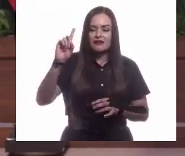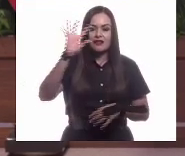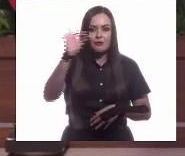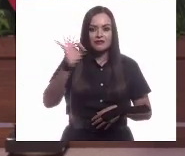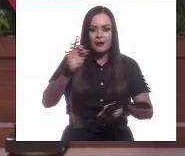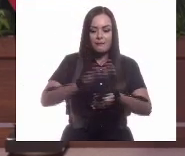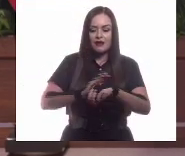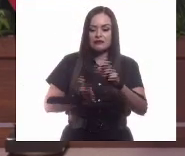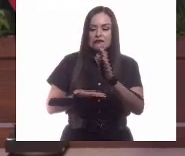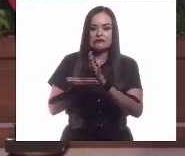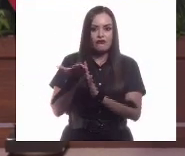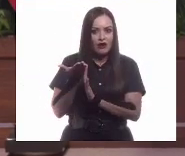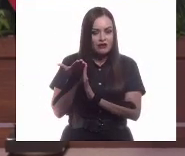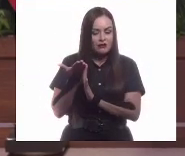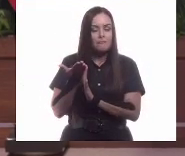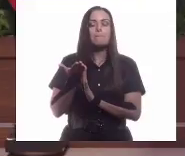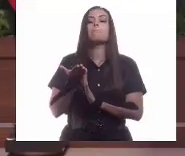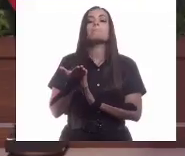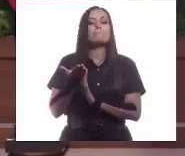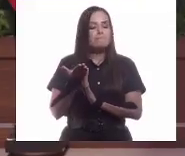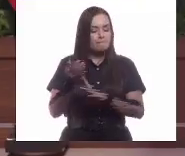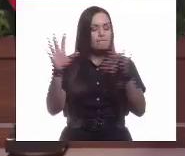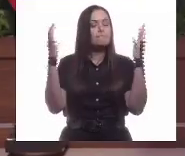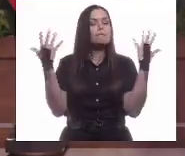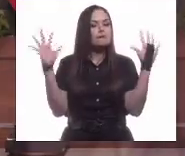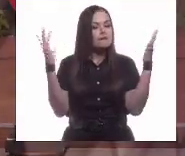hace 4 años a nuestro estado.